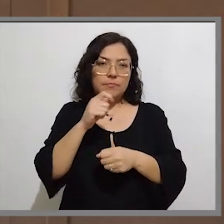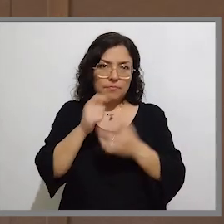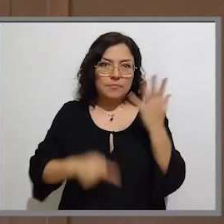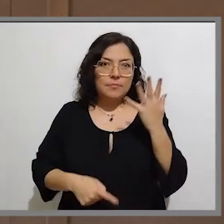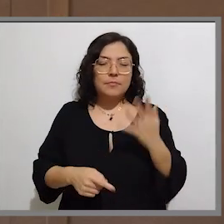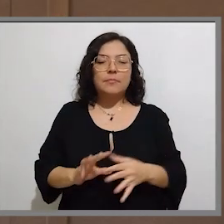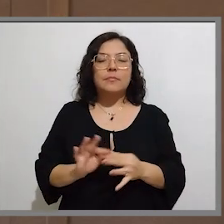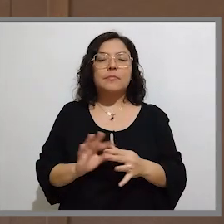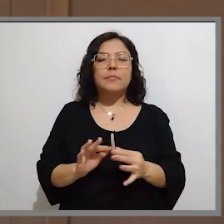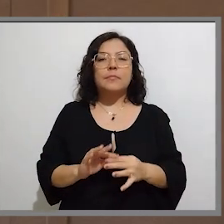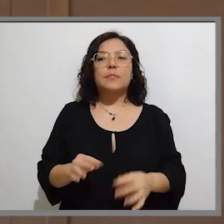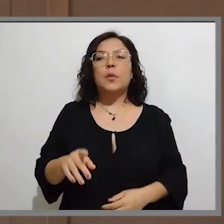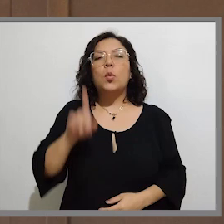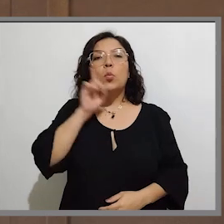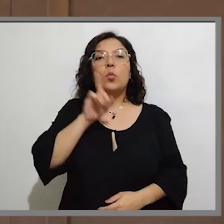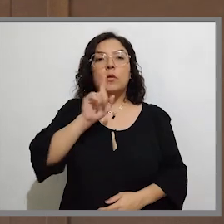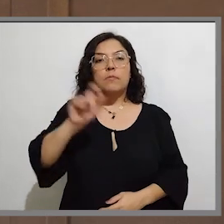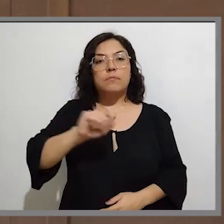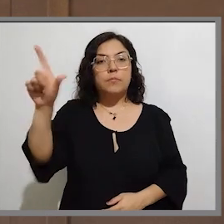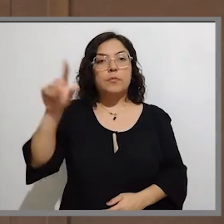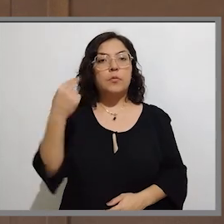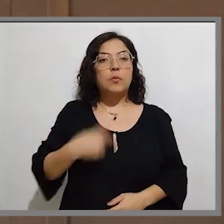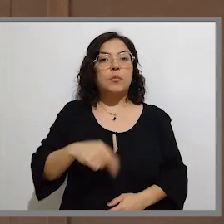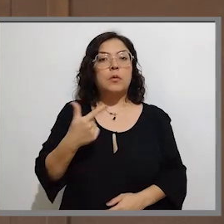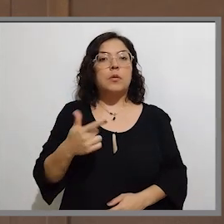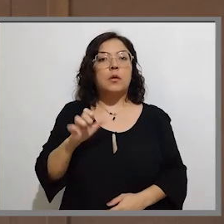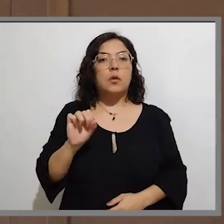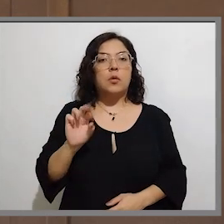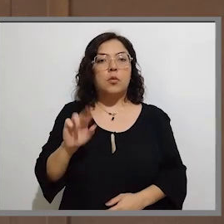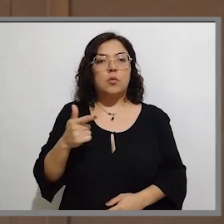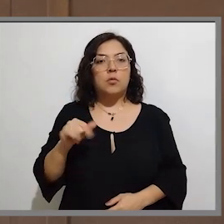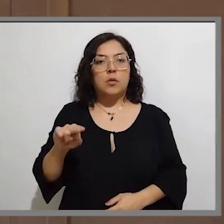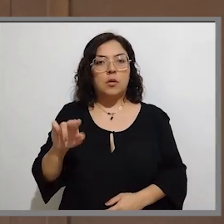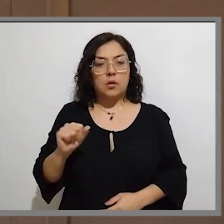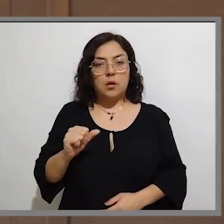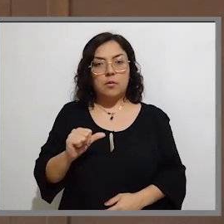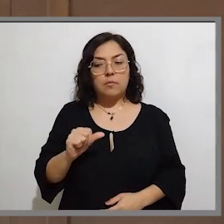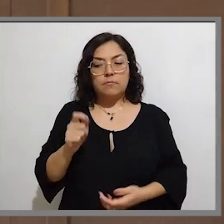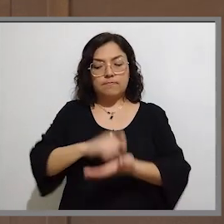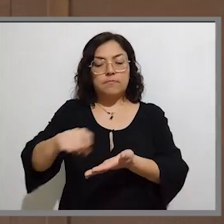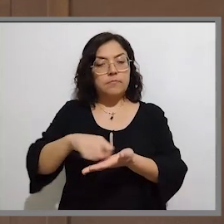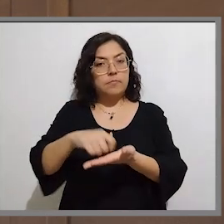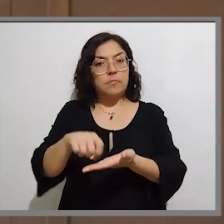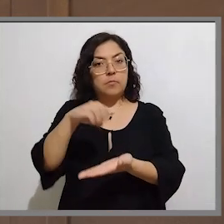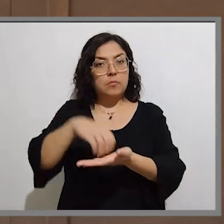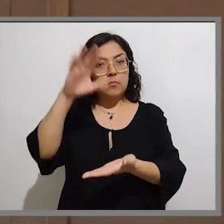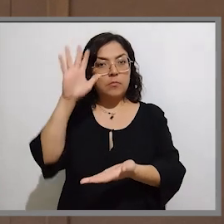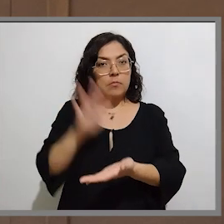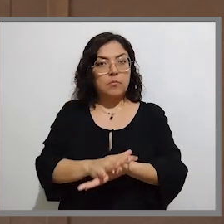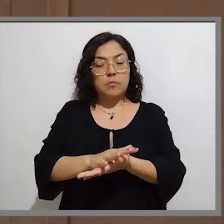cátedra UNESCO que encuentra cobijo en la Universidad Nacional Autónoma de México y que ella amablemente nos